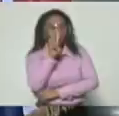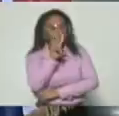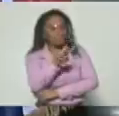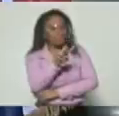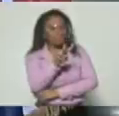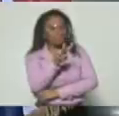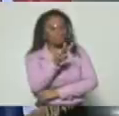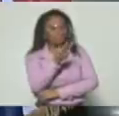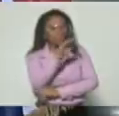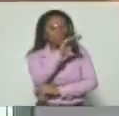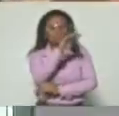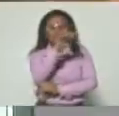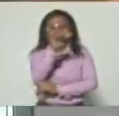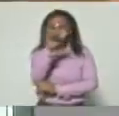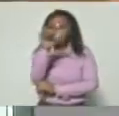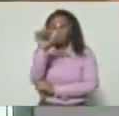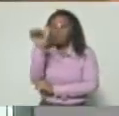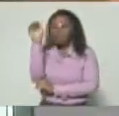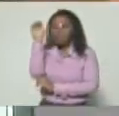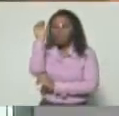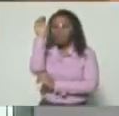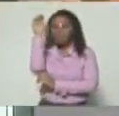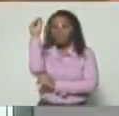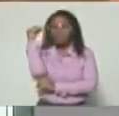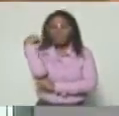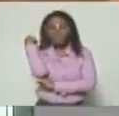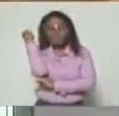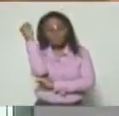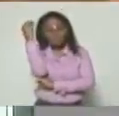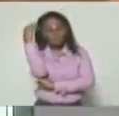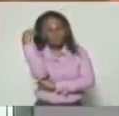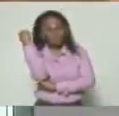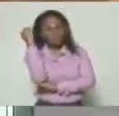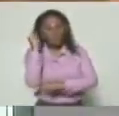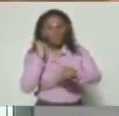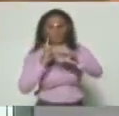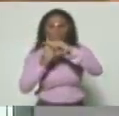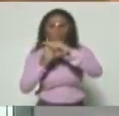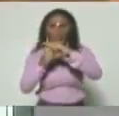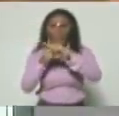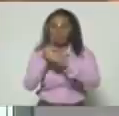hacia el horizonte, miró hacia el futuro e identificó allá,